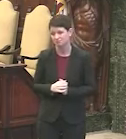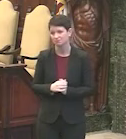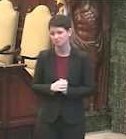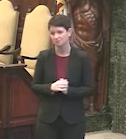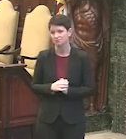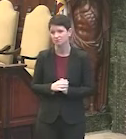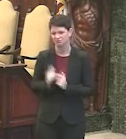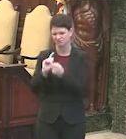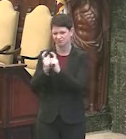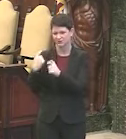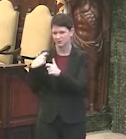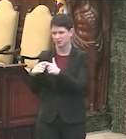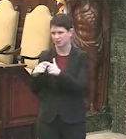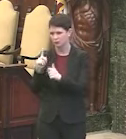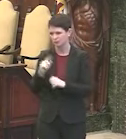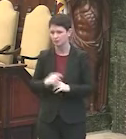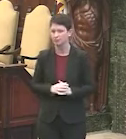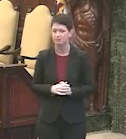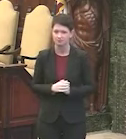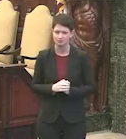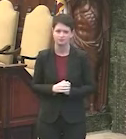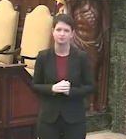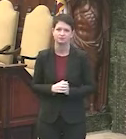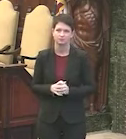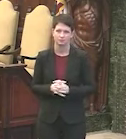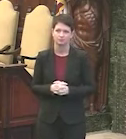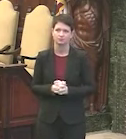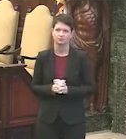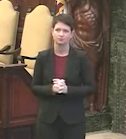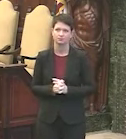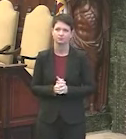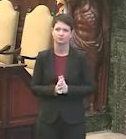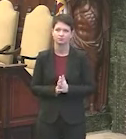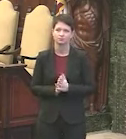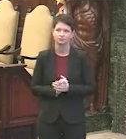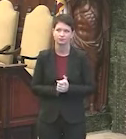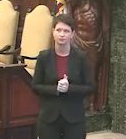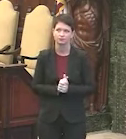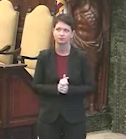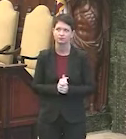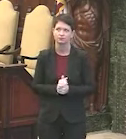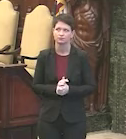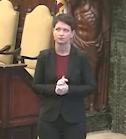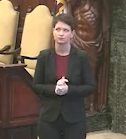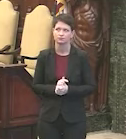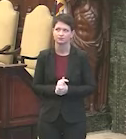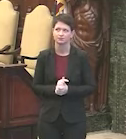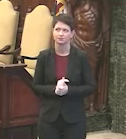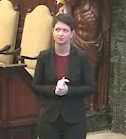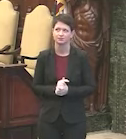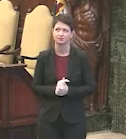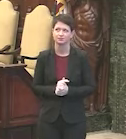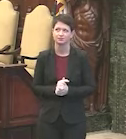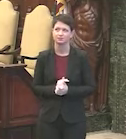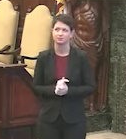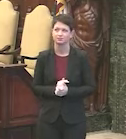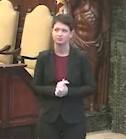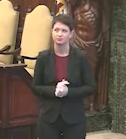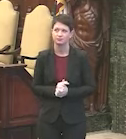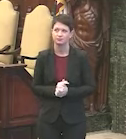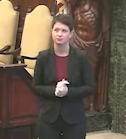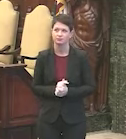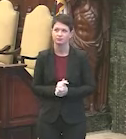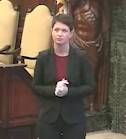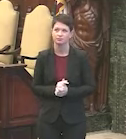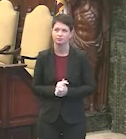Nosotros actualmente estamos trabajando con los refugios para tratar de inocular a su personal y a los residentes y no tengo mayores detalles al respecto